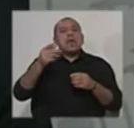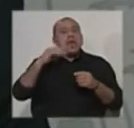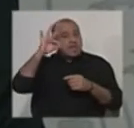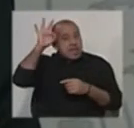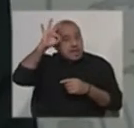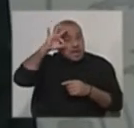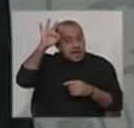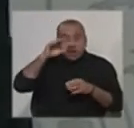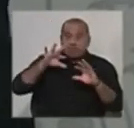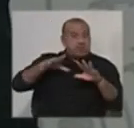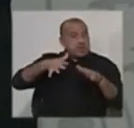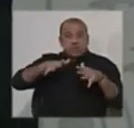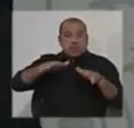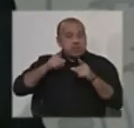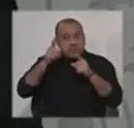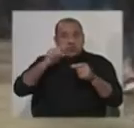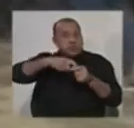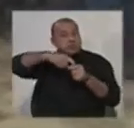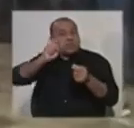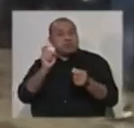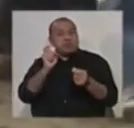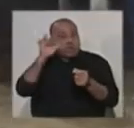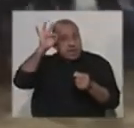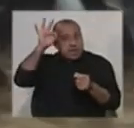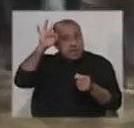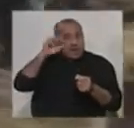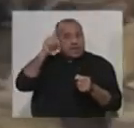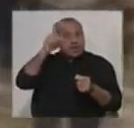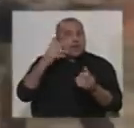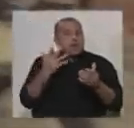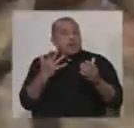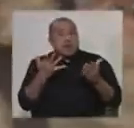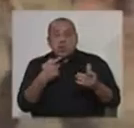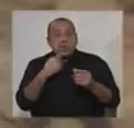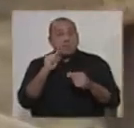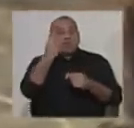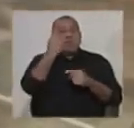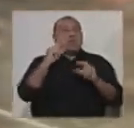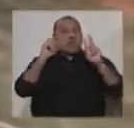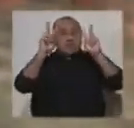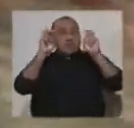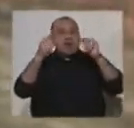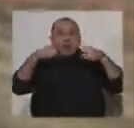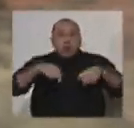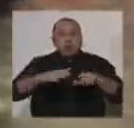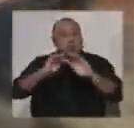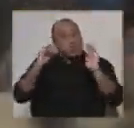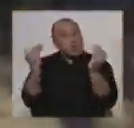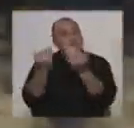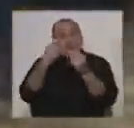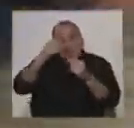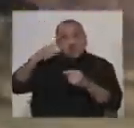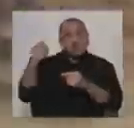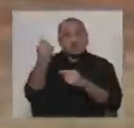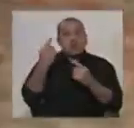tiene una especie de este contradicción los principales temas del mundo hoy son globales y sin embargo aparecen